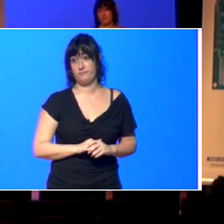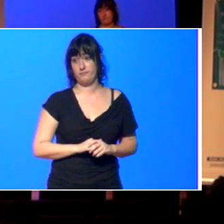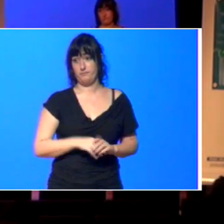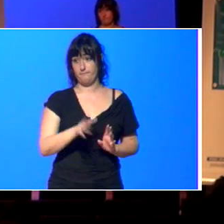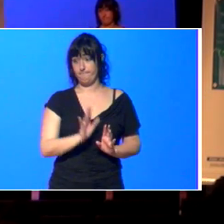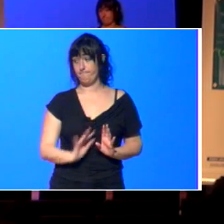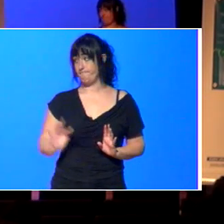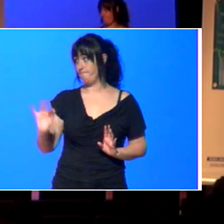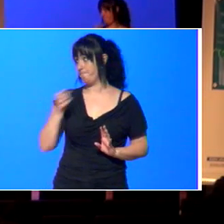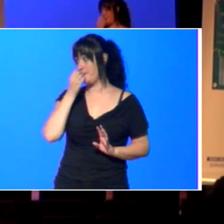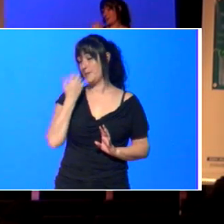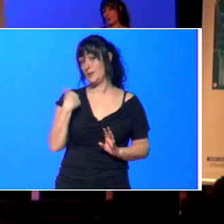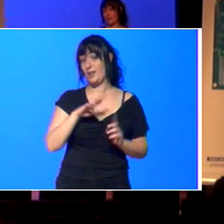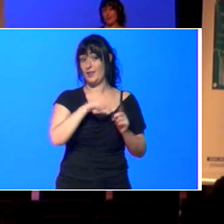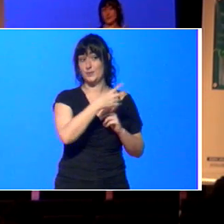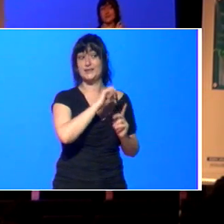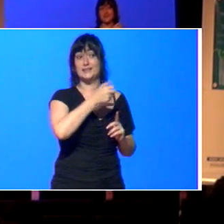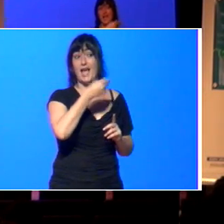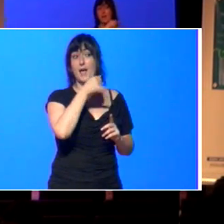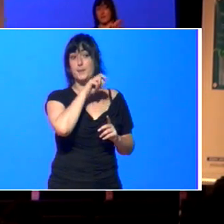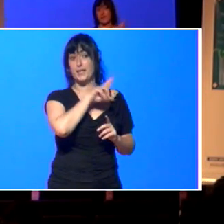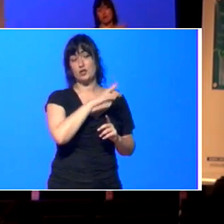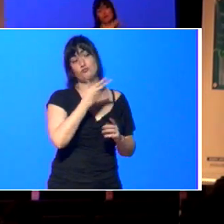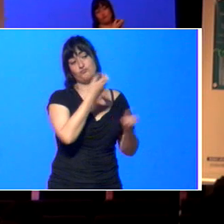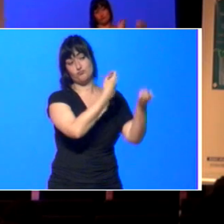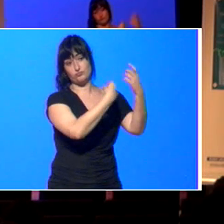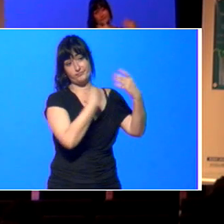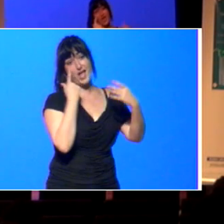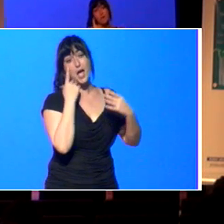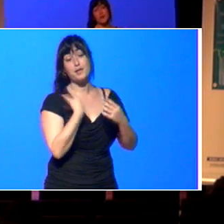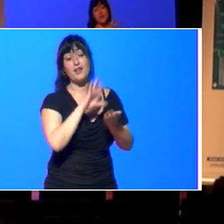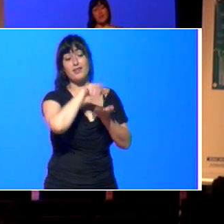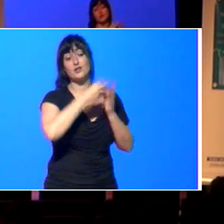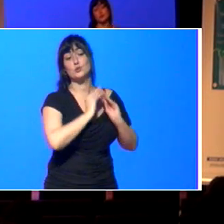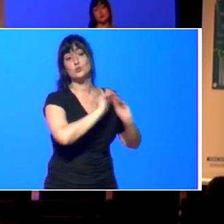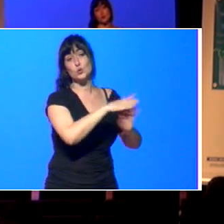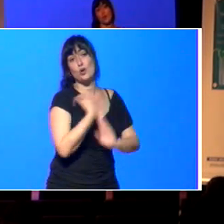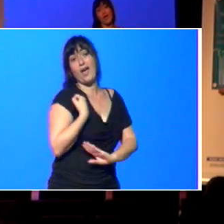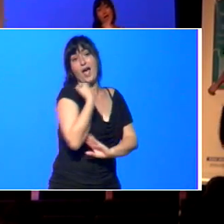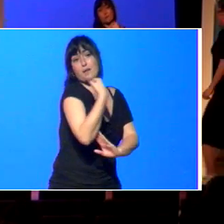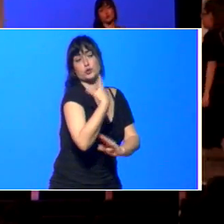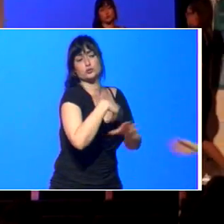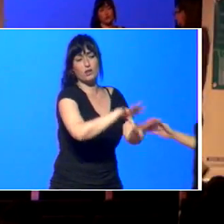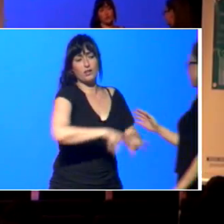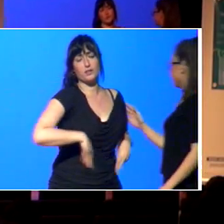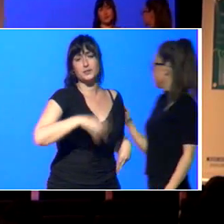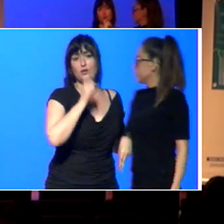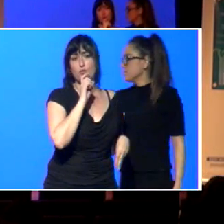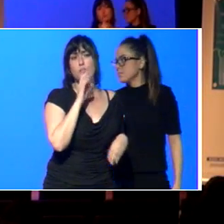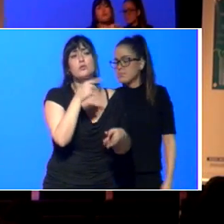contará cómo los apoyos en su centro han cogido esa orientación, ¿no? Y cómo hacéis que se